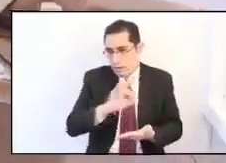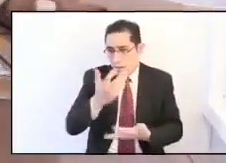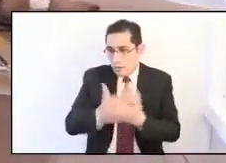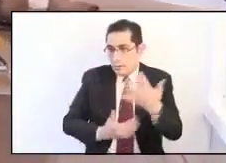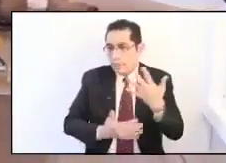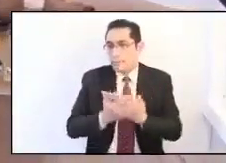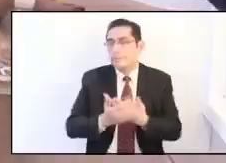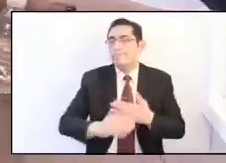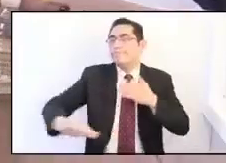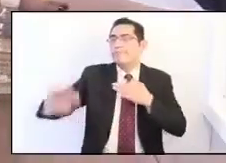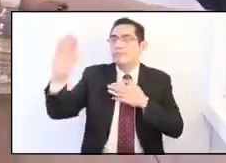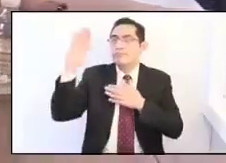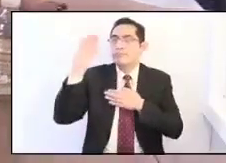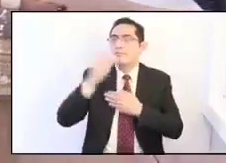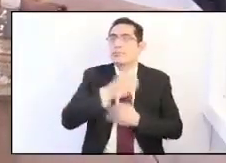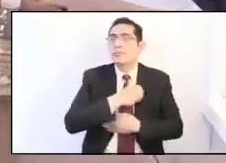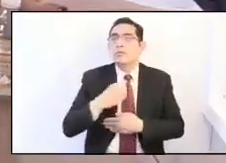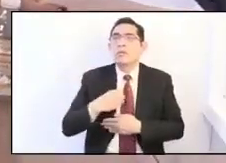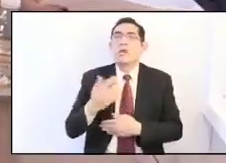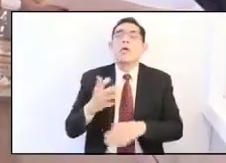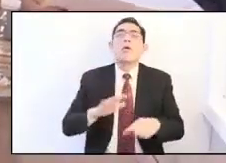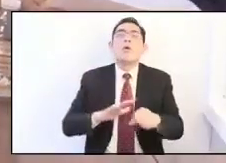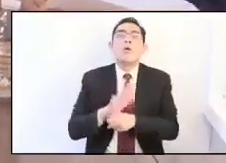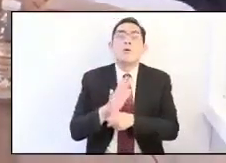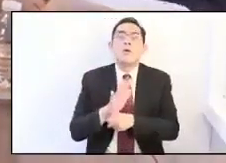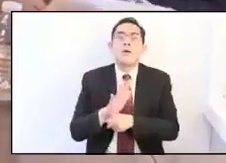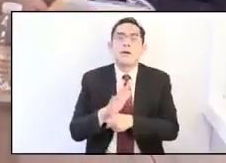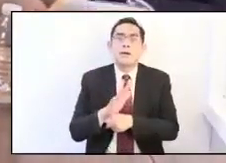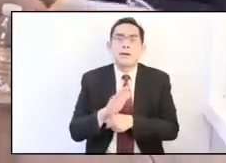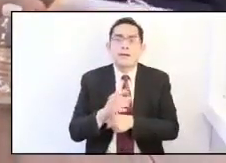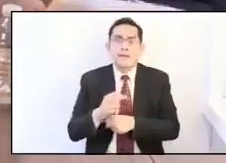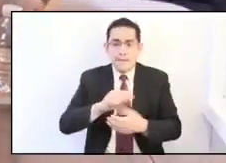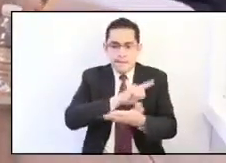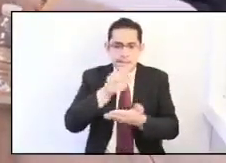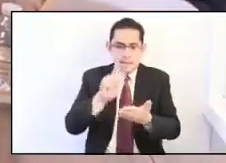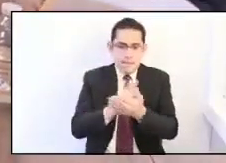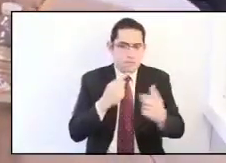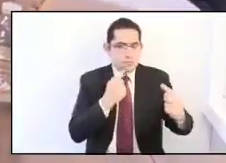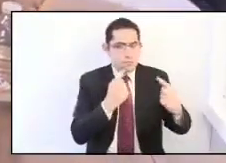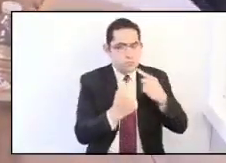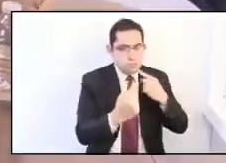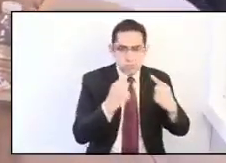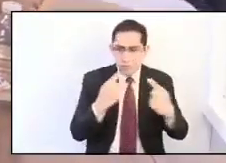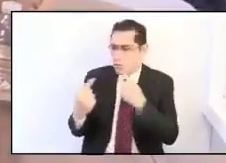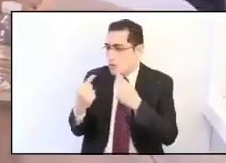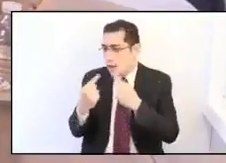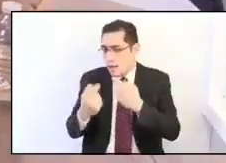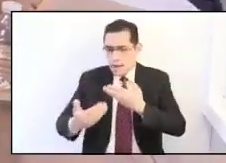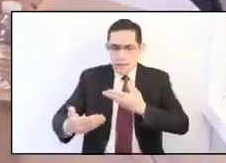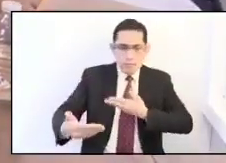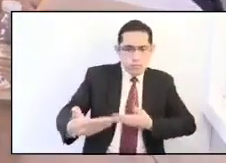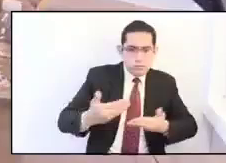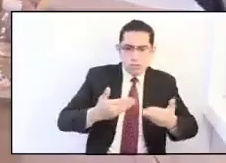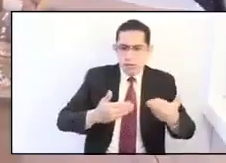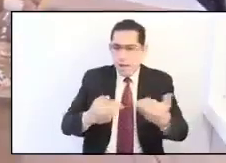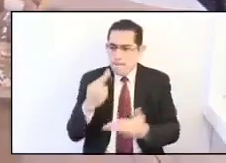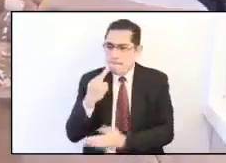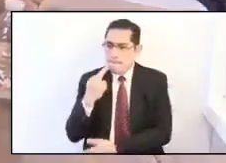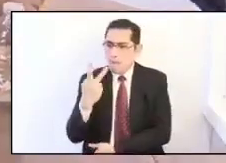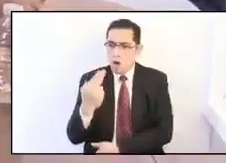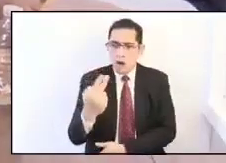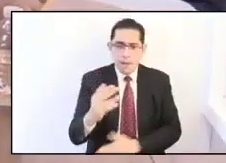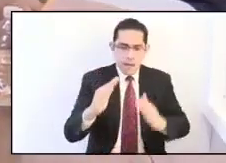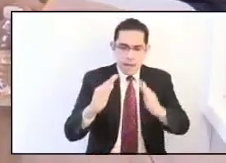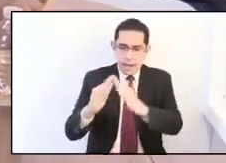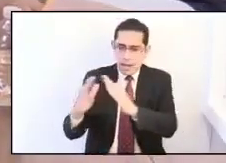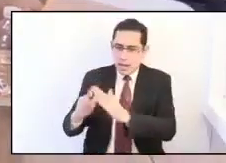Nuestro compromiso será el de legislar siempre teniendo en consideración brindar las mejores prerrogativas de vivienda